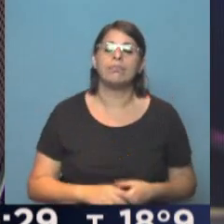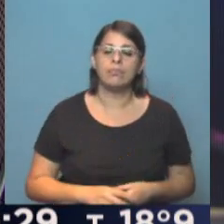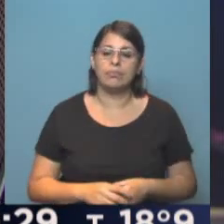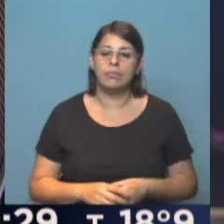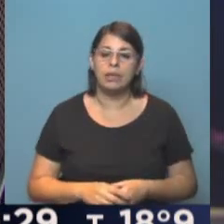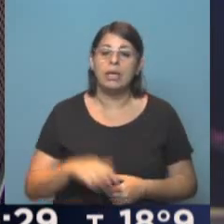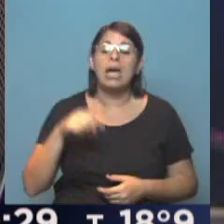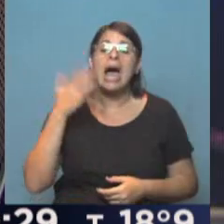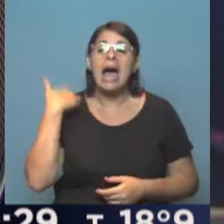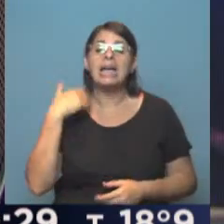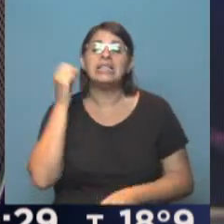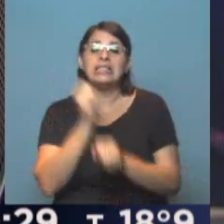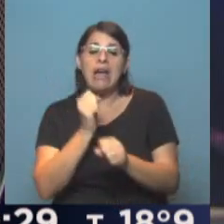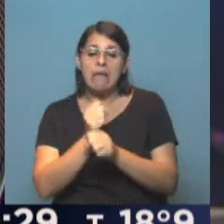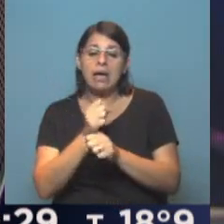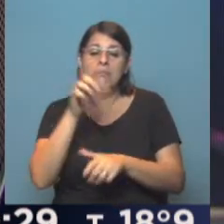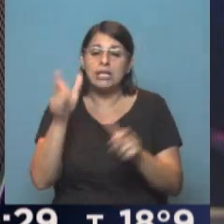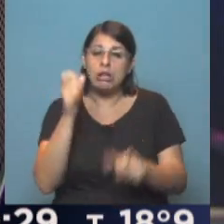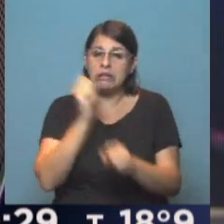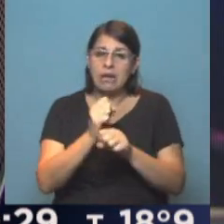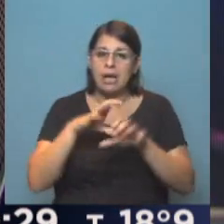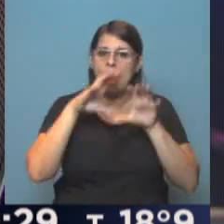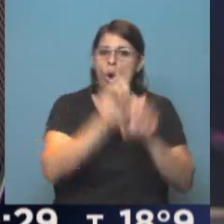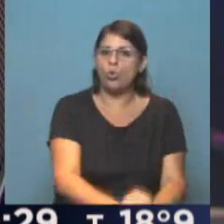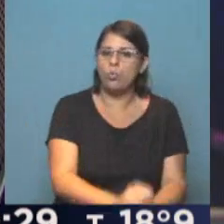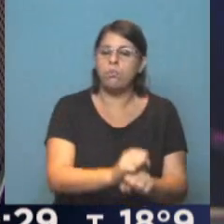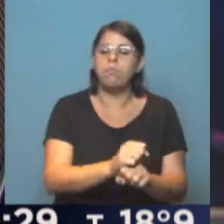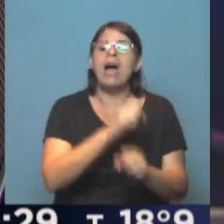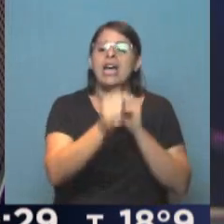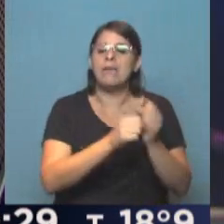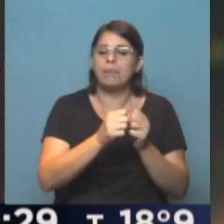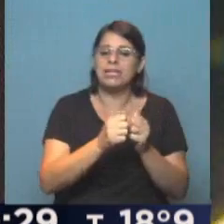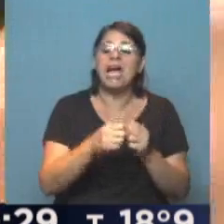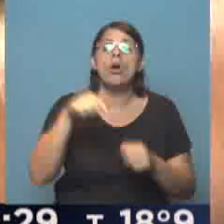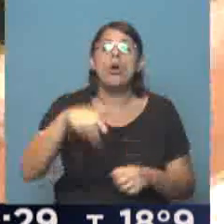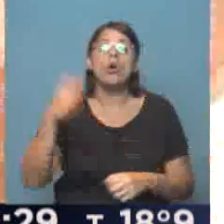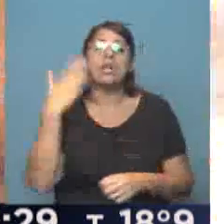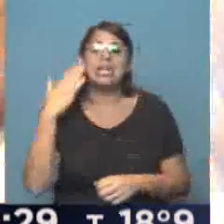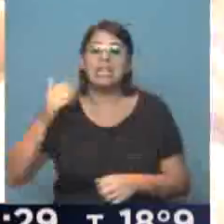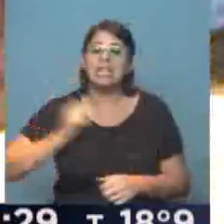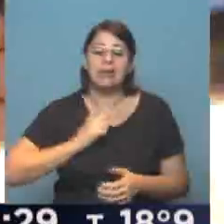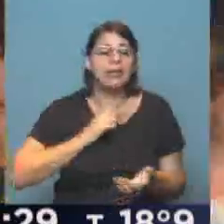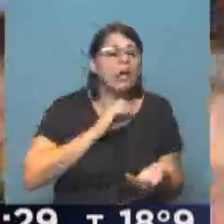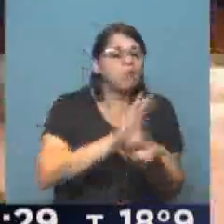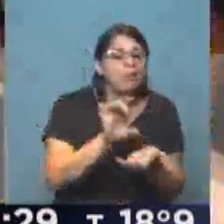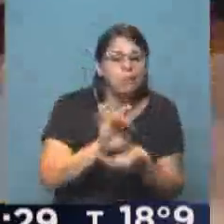trabajadores quienes ocupaban esa planta. En horas de la tarde fueron desalojados por la gendarmería.